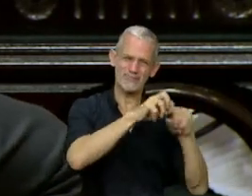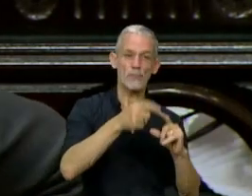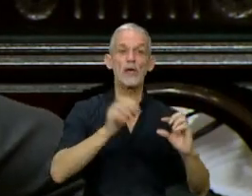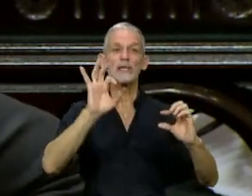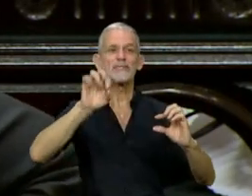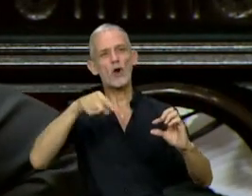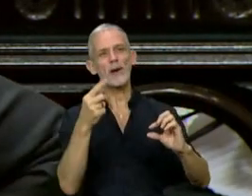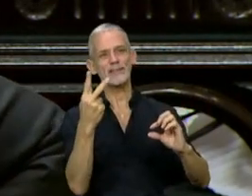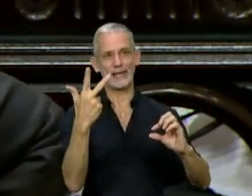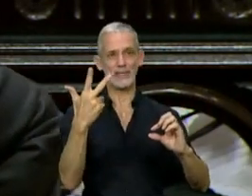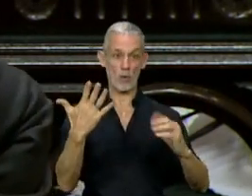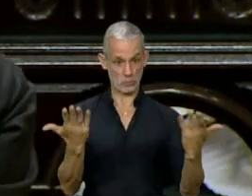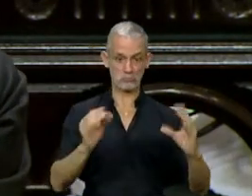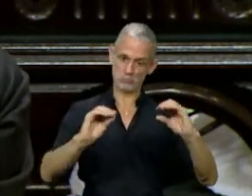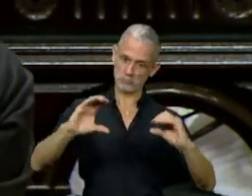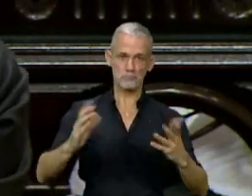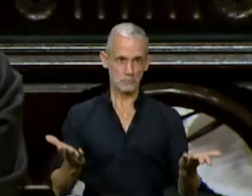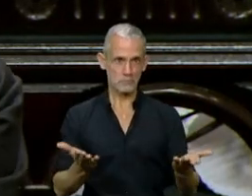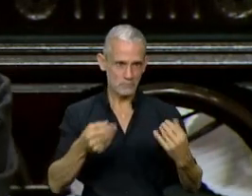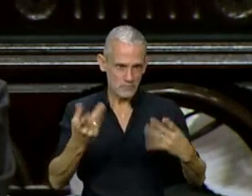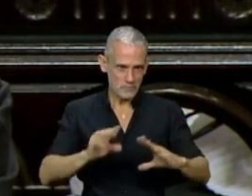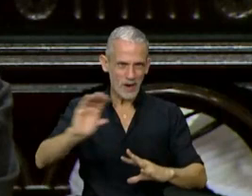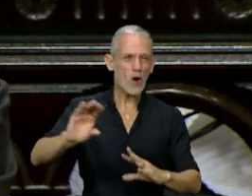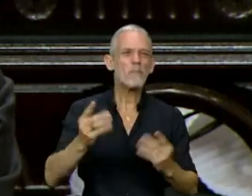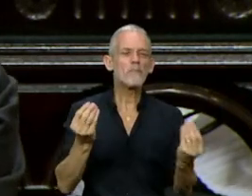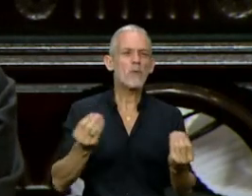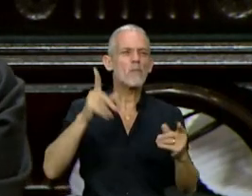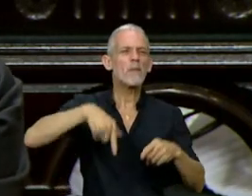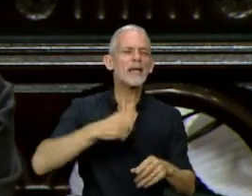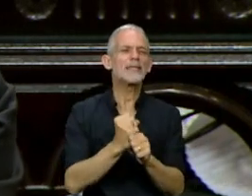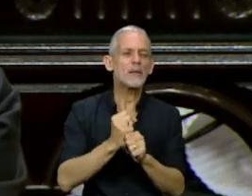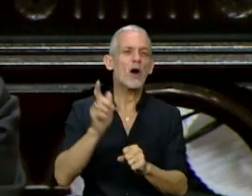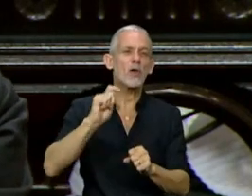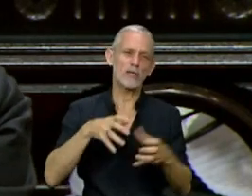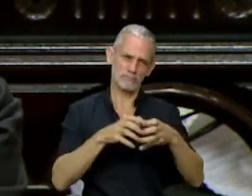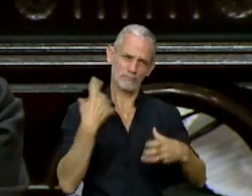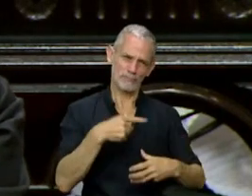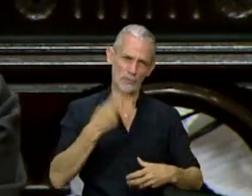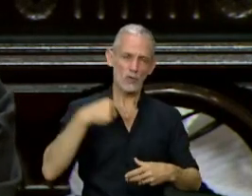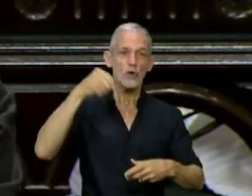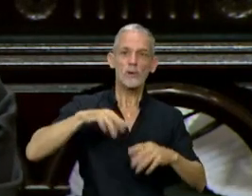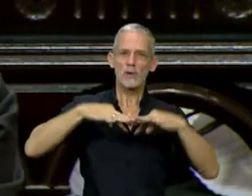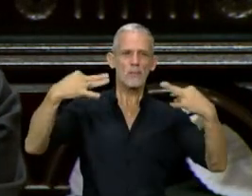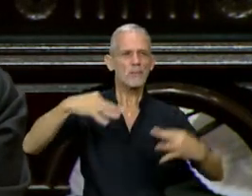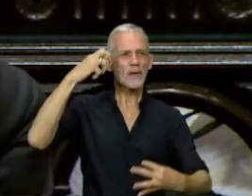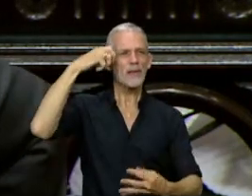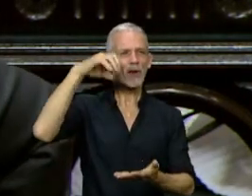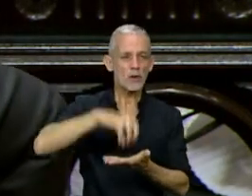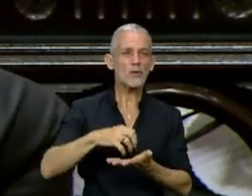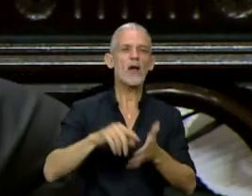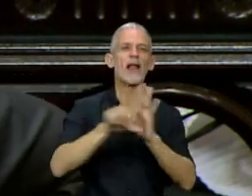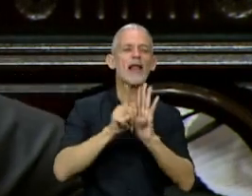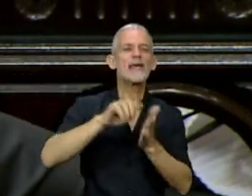al 0,34% del producto, y ese es el resultado también de la tarea que nosotros realizamos en esta Cámara de Diputados con la Ley